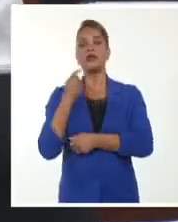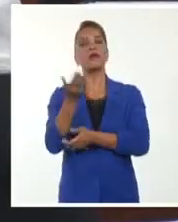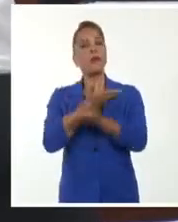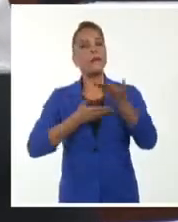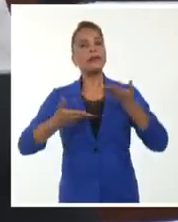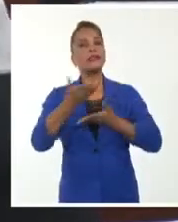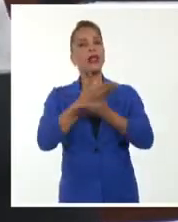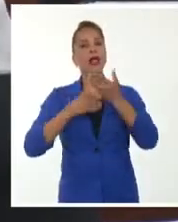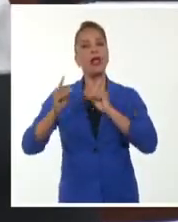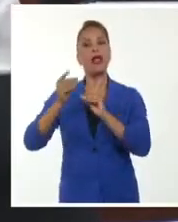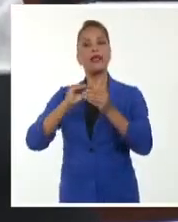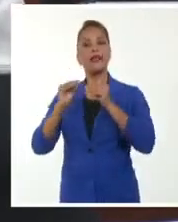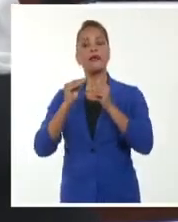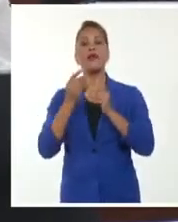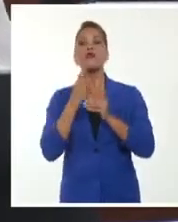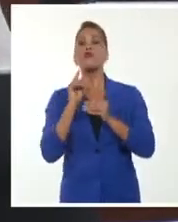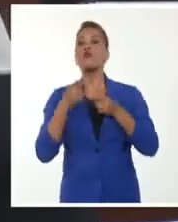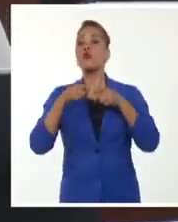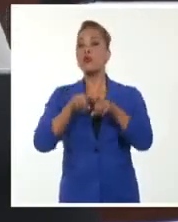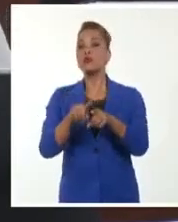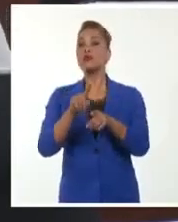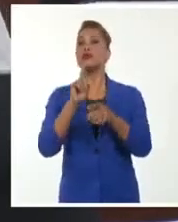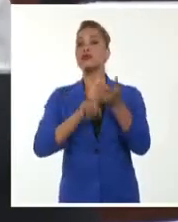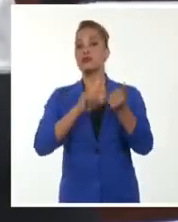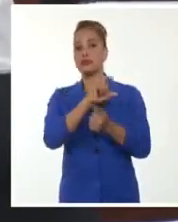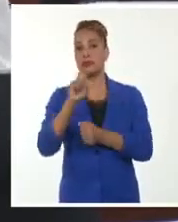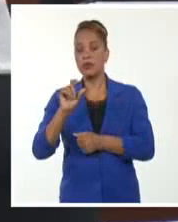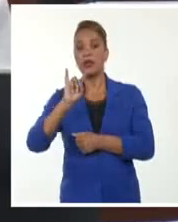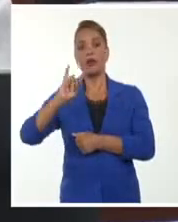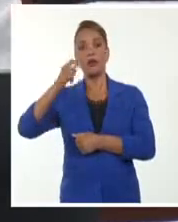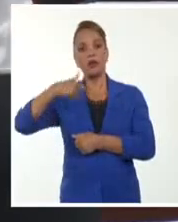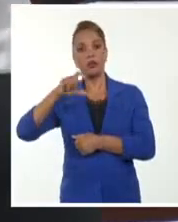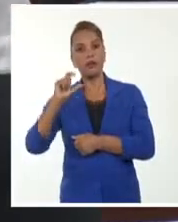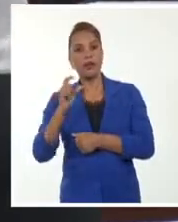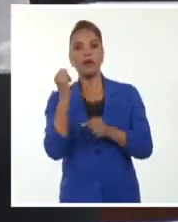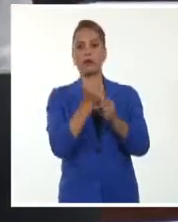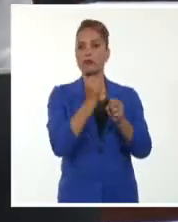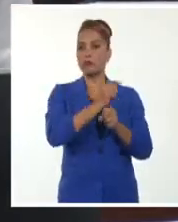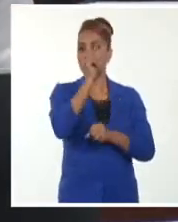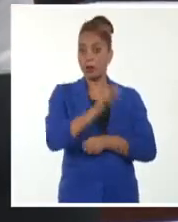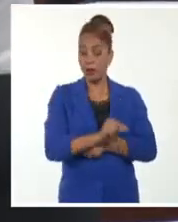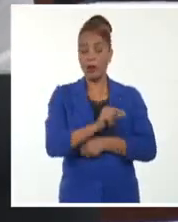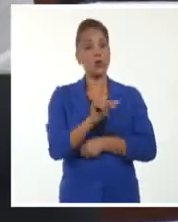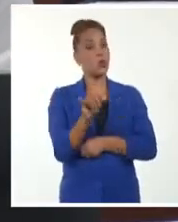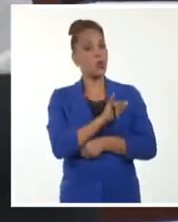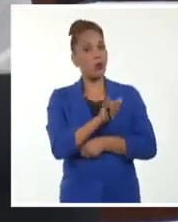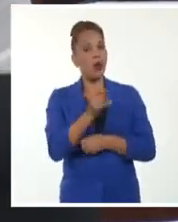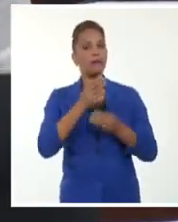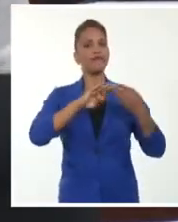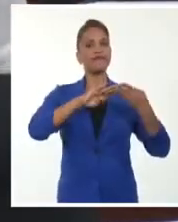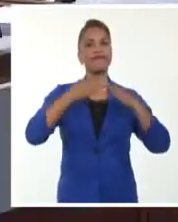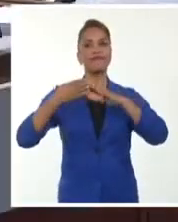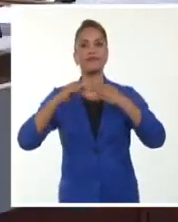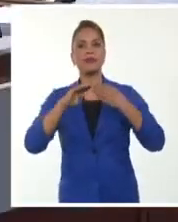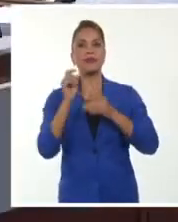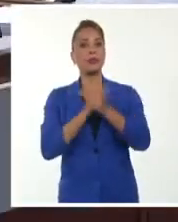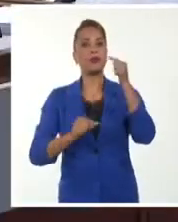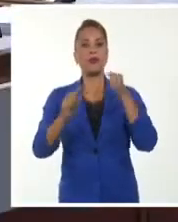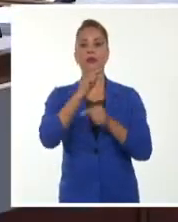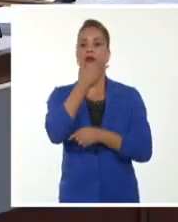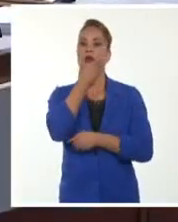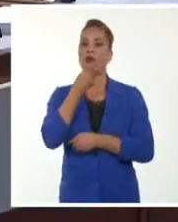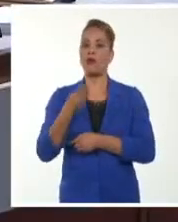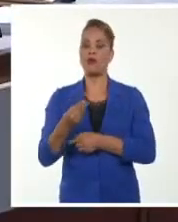esos debates con la militancia, con los trabajadores que no sean militantes y, por supuesto, con los jóvenes.